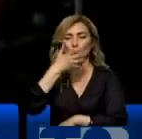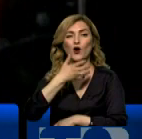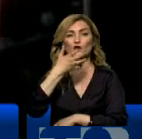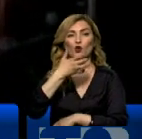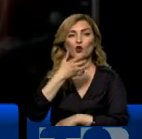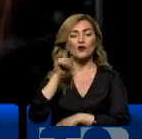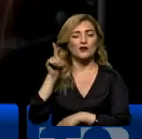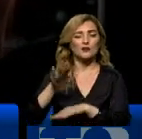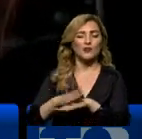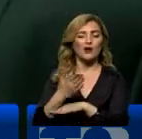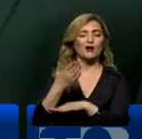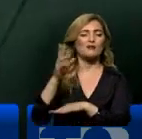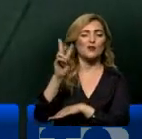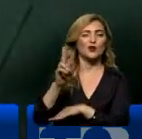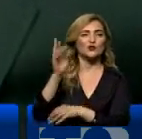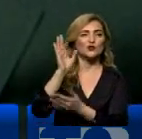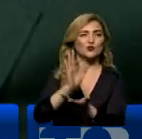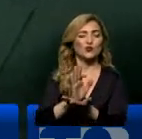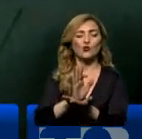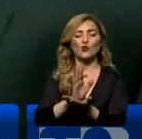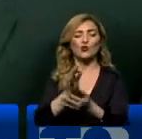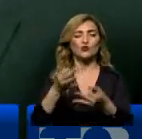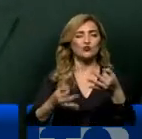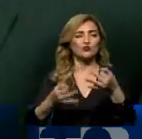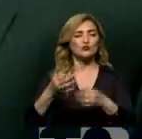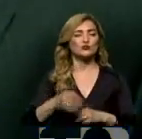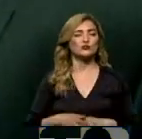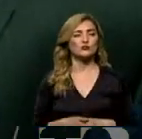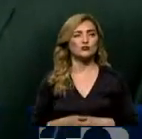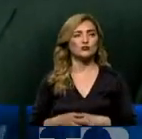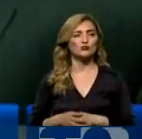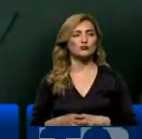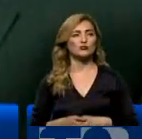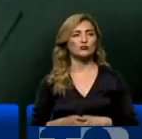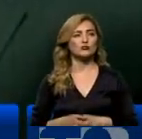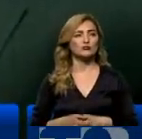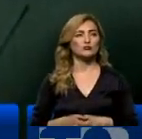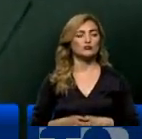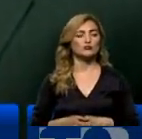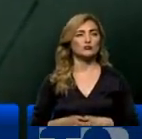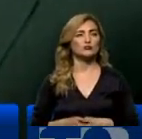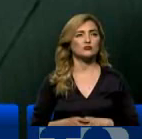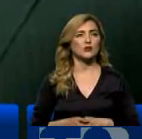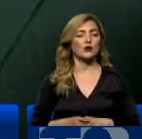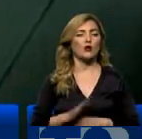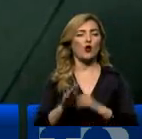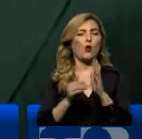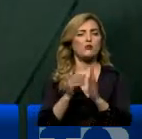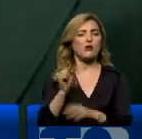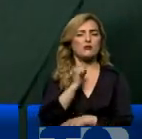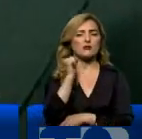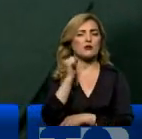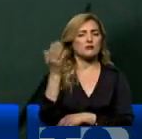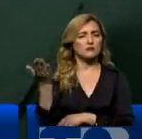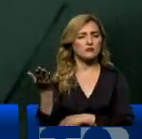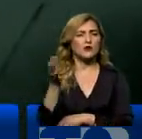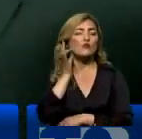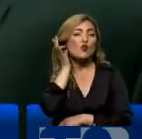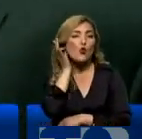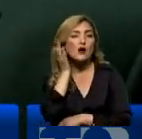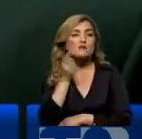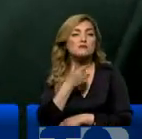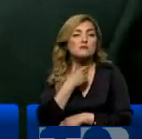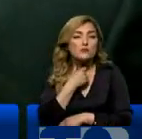este viernes a juicio. Nos da la idea de los derechos que fueron vulnerados por María Sol, ¿no? Ella tenía un temor dentro